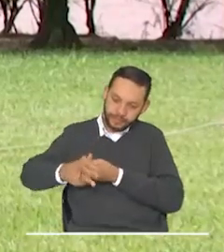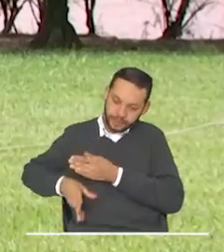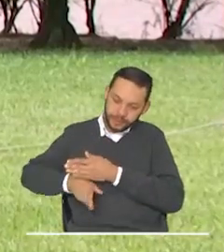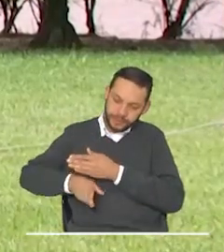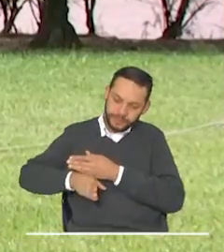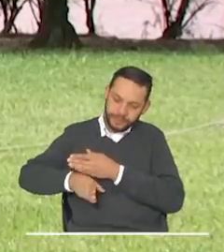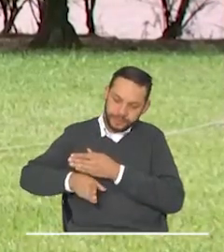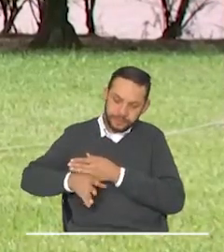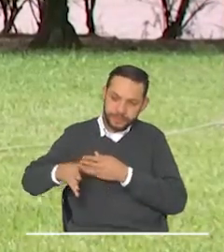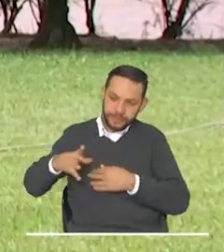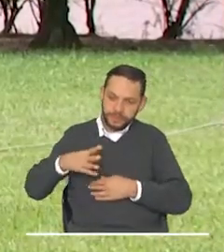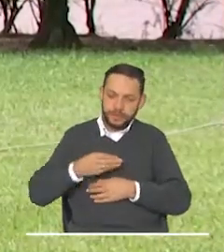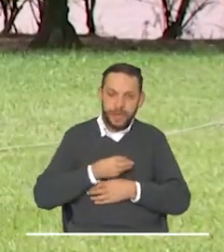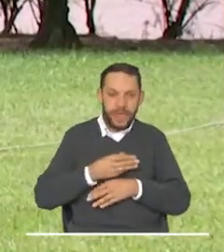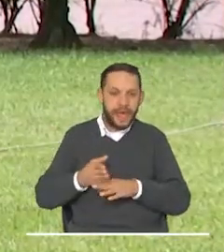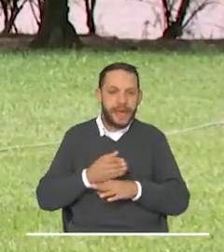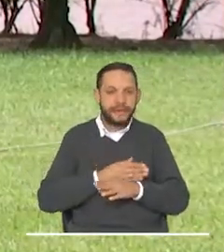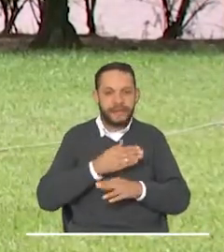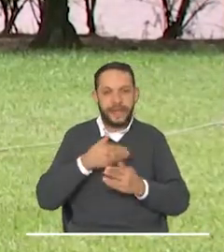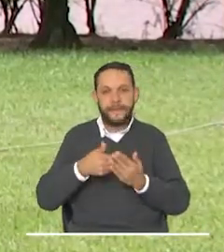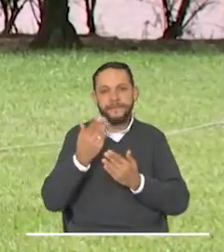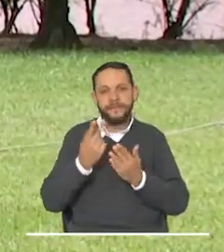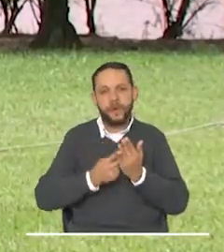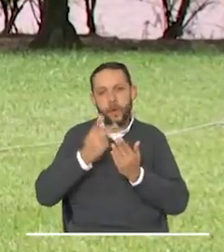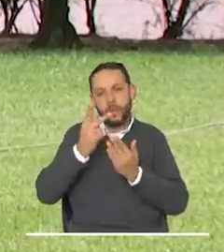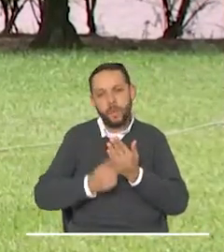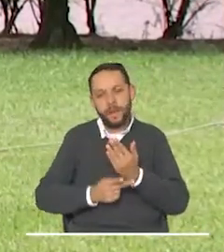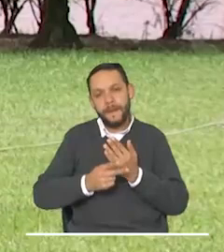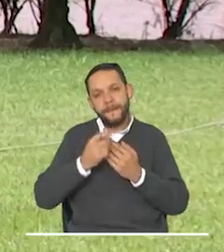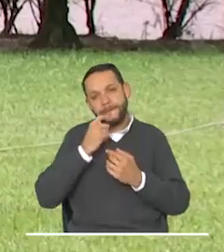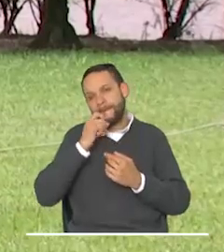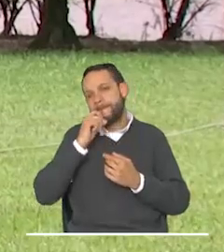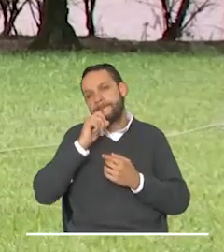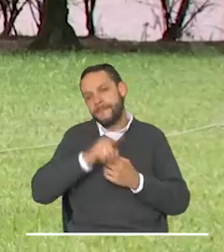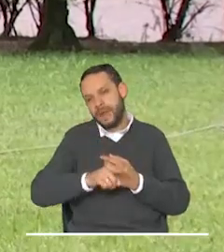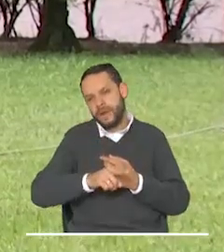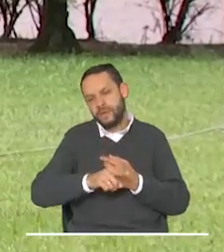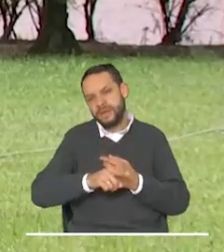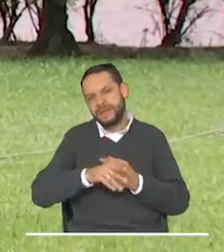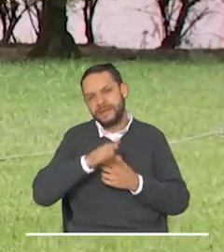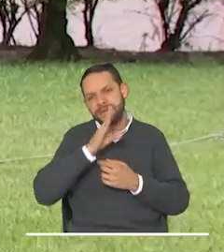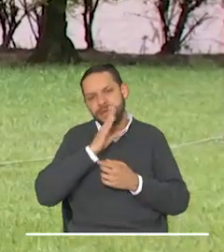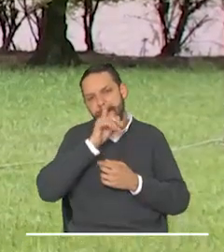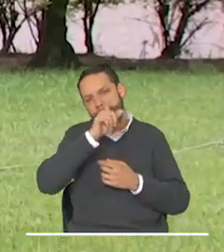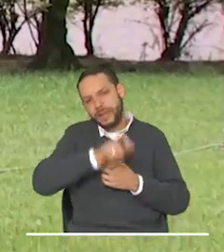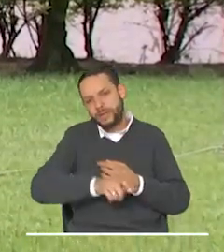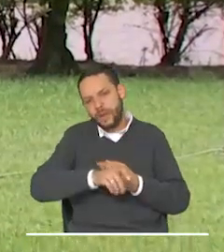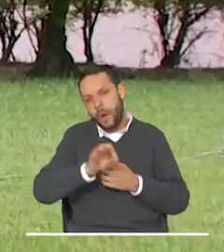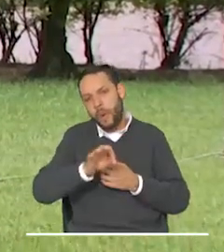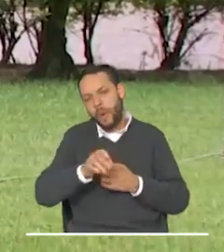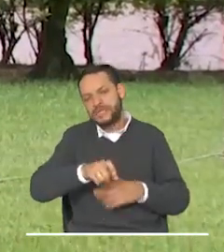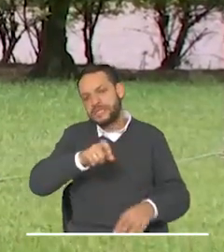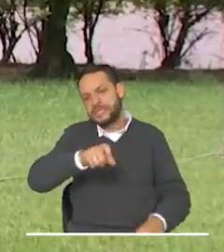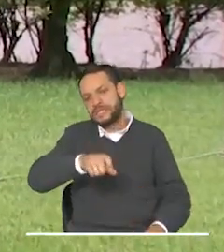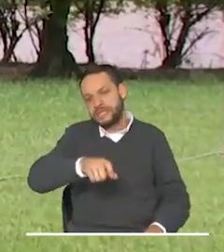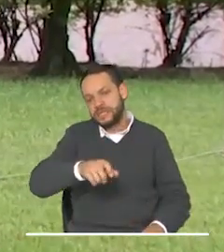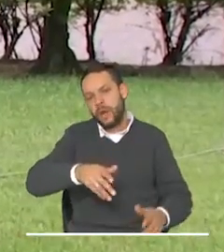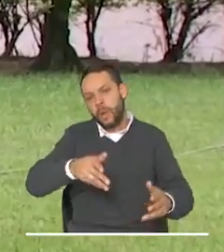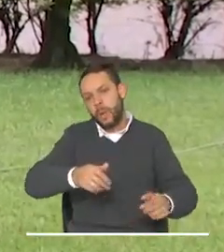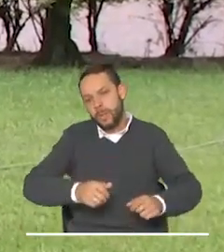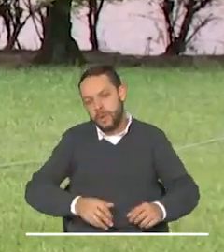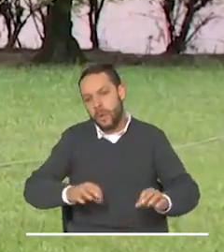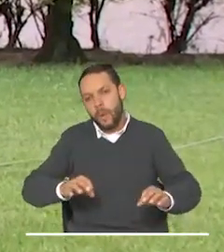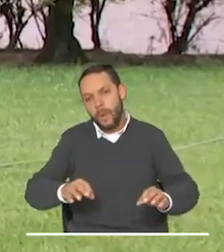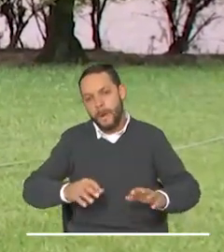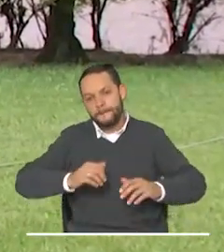siempre lo dije cuando empezamos este proyecto vamos a dejar de preguntarnos por los usuarios o por los que tienen necesidades y vamos a preguntarnos por